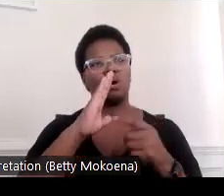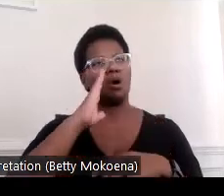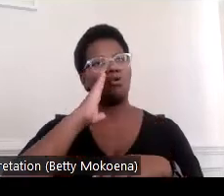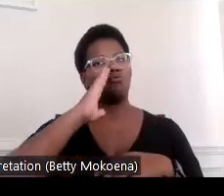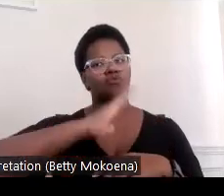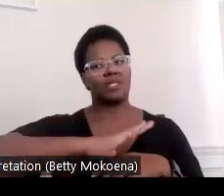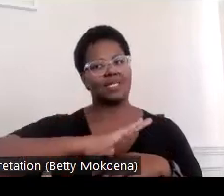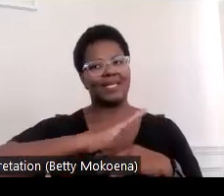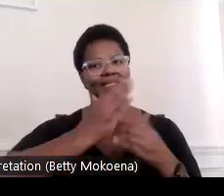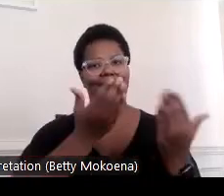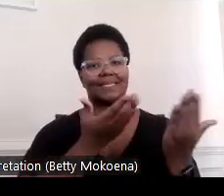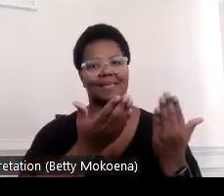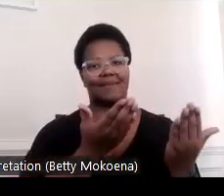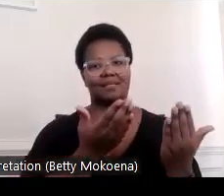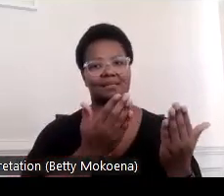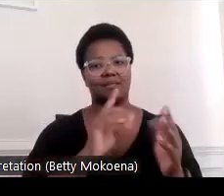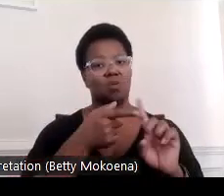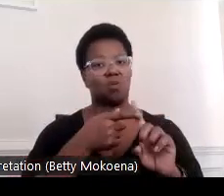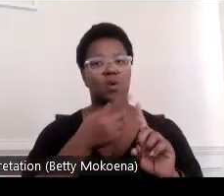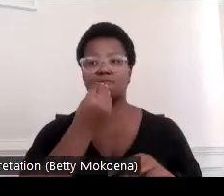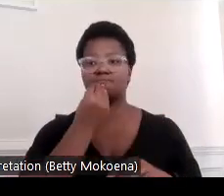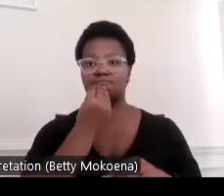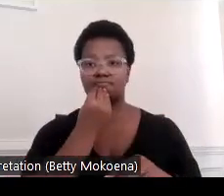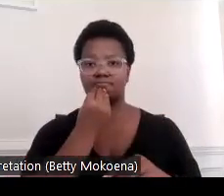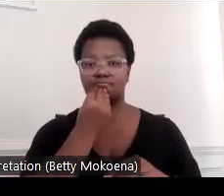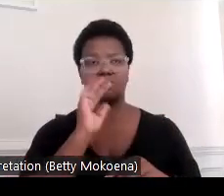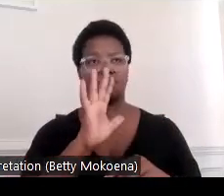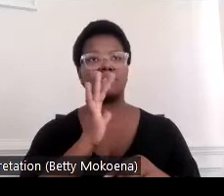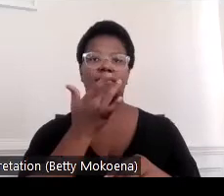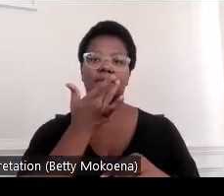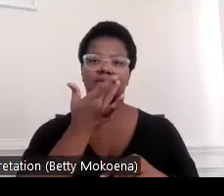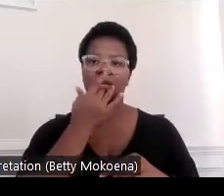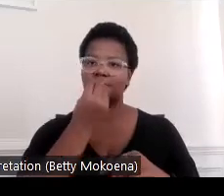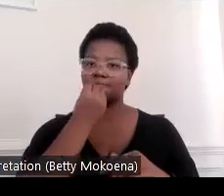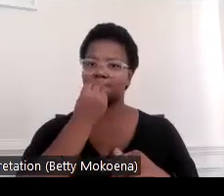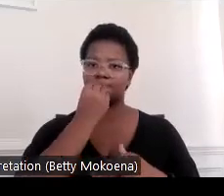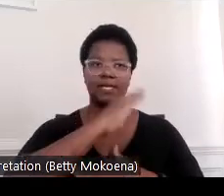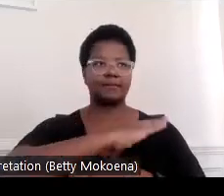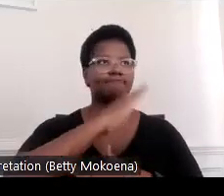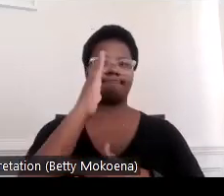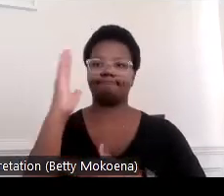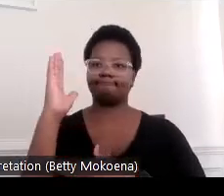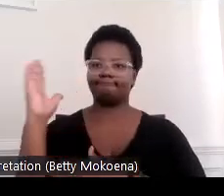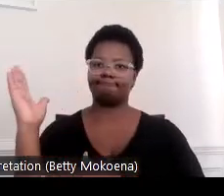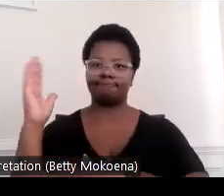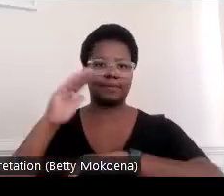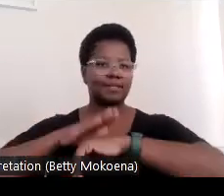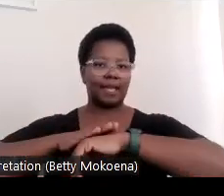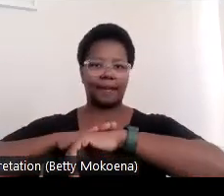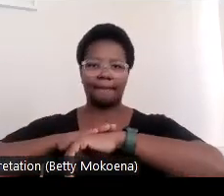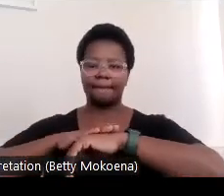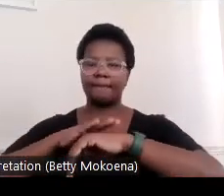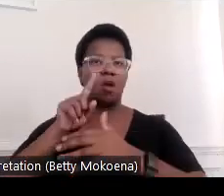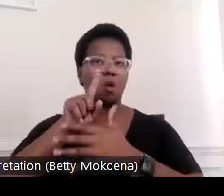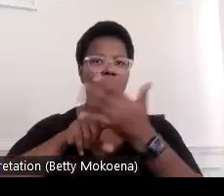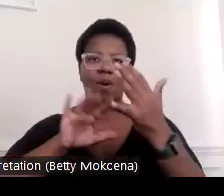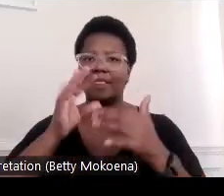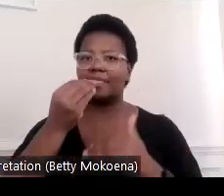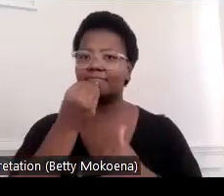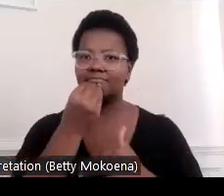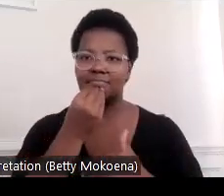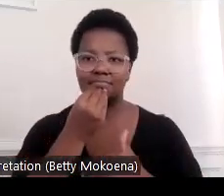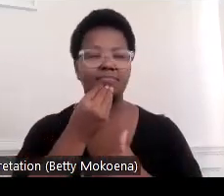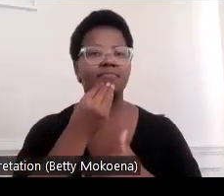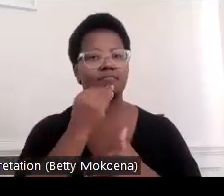se aplica específicamente a servicios residenciales es cuando la persona elija cuando quieren por ejemplo comer